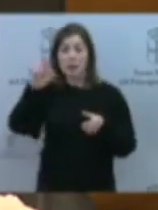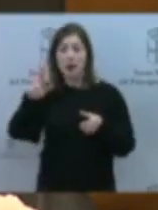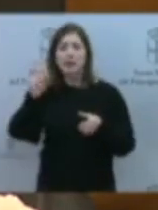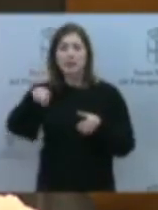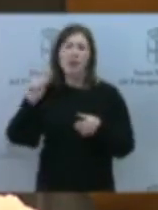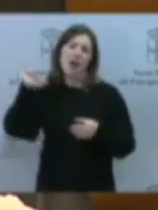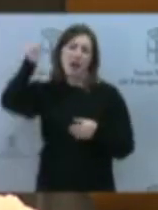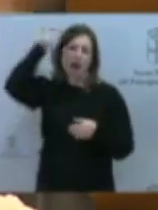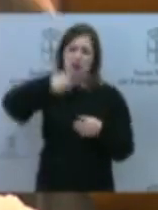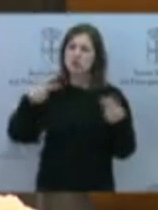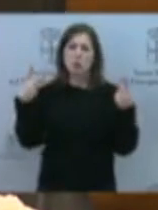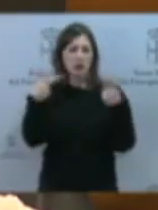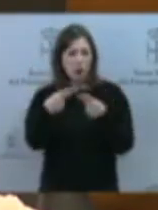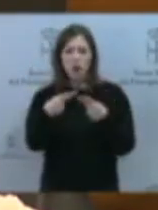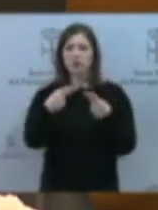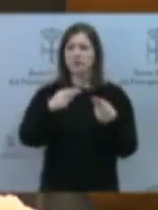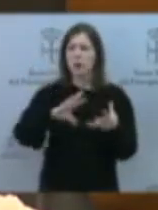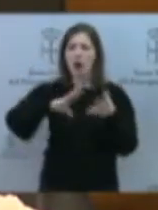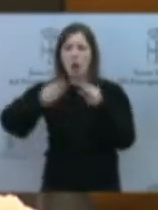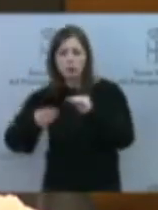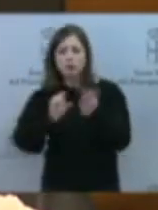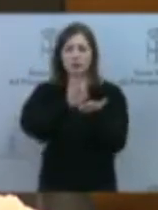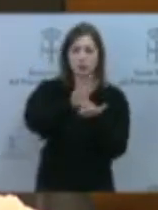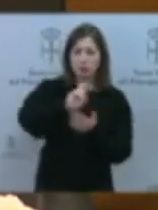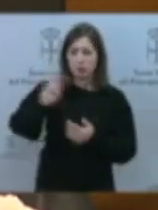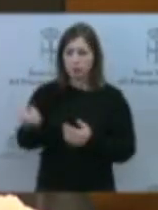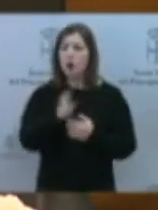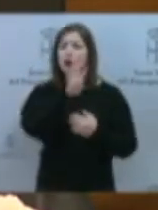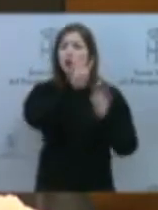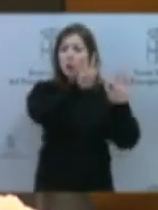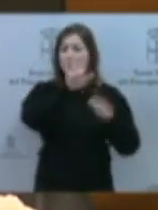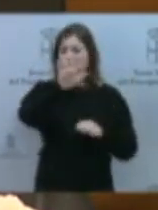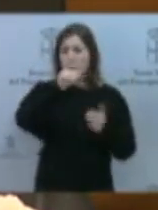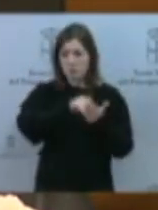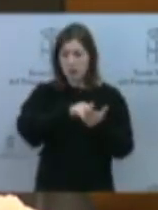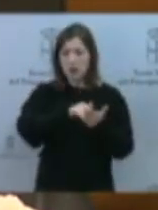bancaria provocó 95.000 puestos de trabajo que se perdieron. La fusión de Liberbank y Unicaja, se